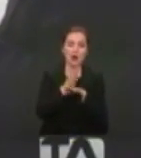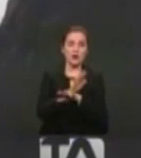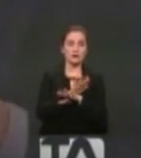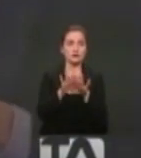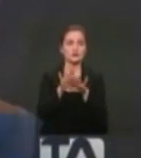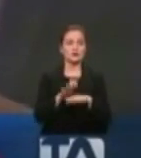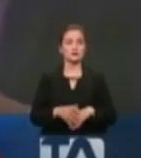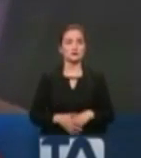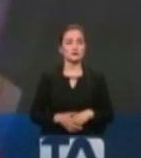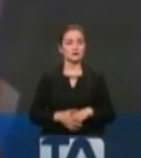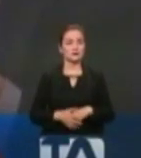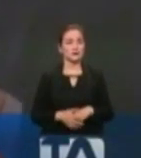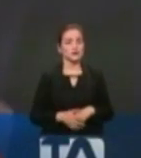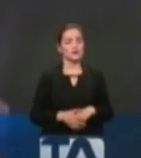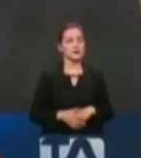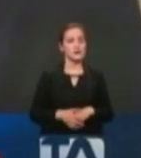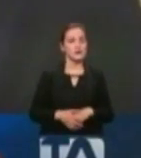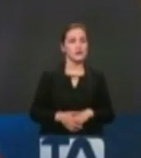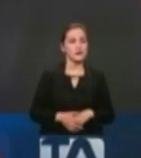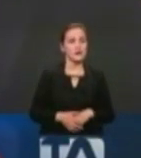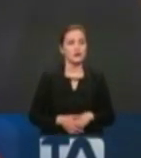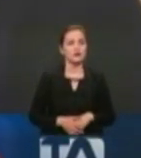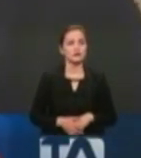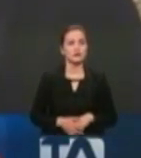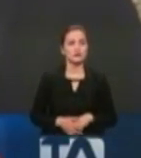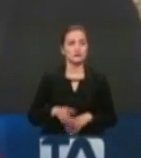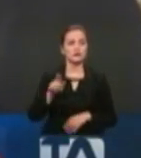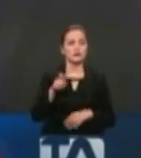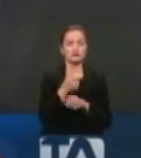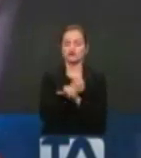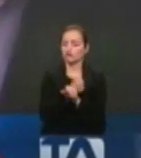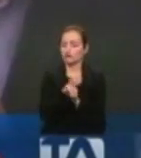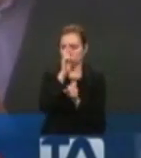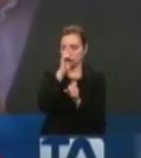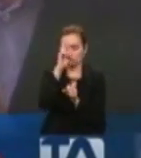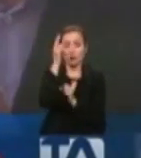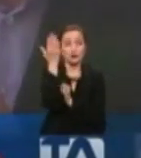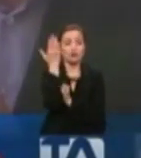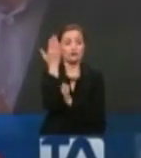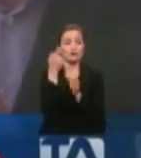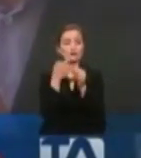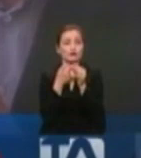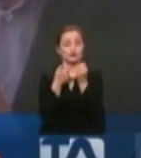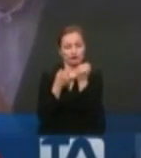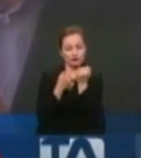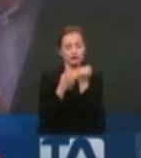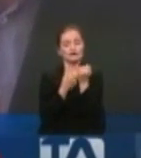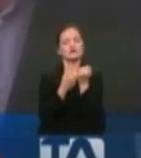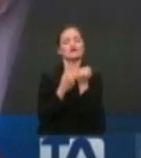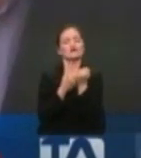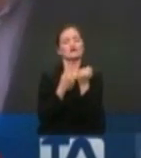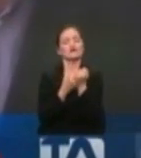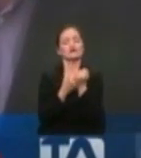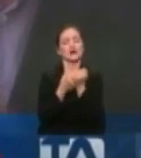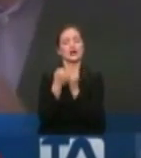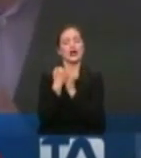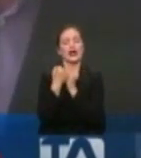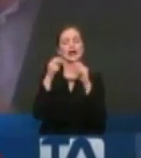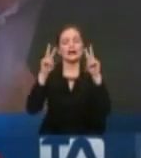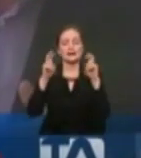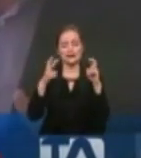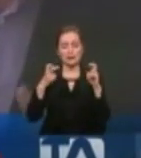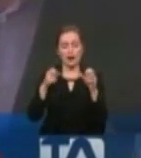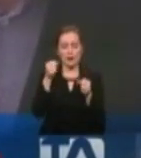Necesitamos rescatar la respetabilidad de la alcaldía de Quito. Vamos a impulsar un sistema de transporte metropolitano